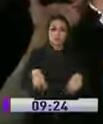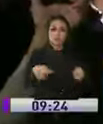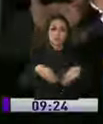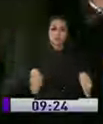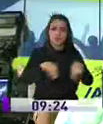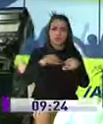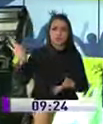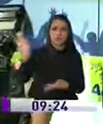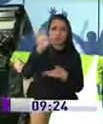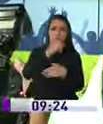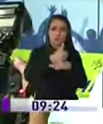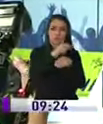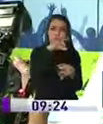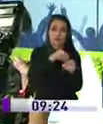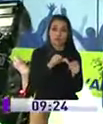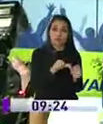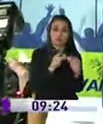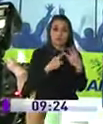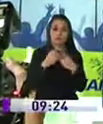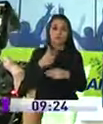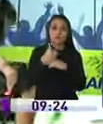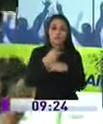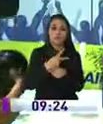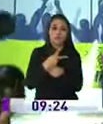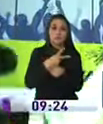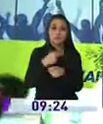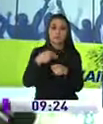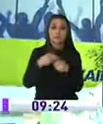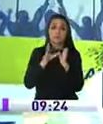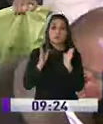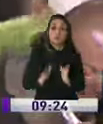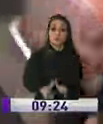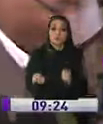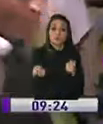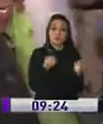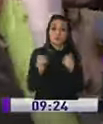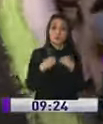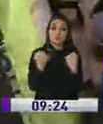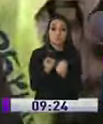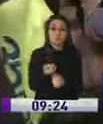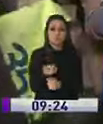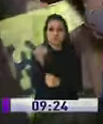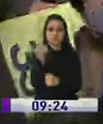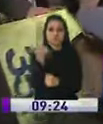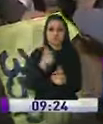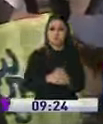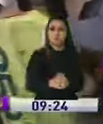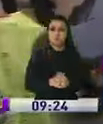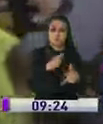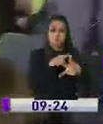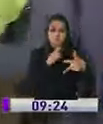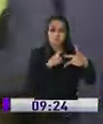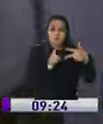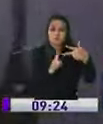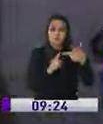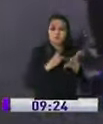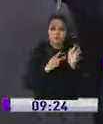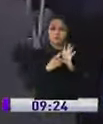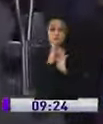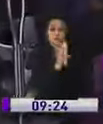la reelección indefinida y el cese de funciones de las autoridades del Consejo de Participación Ciudadana y Control Social, pues consideran que se contraviene